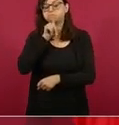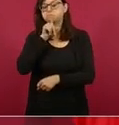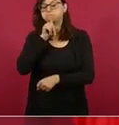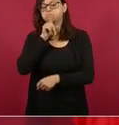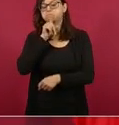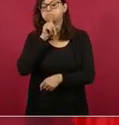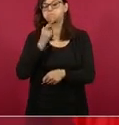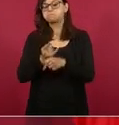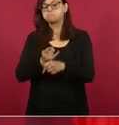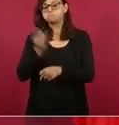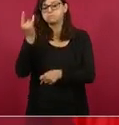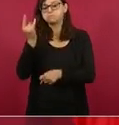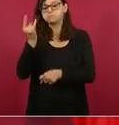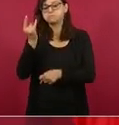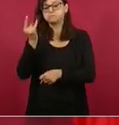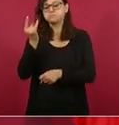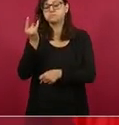los